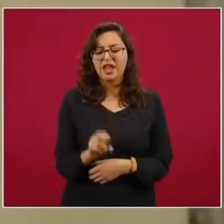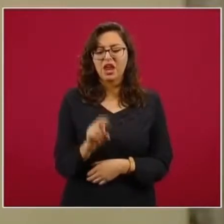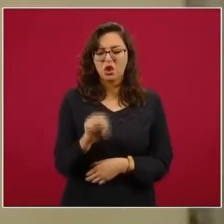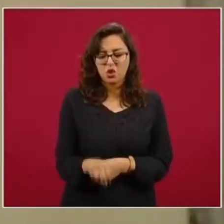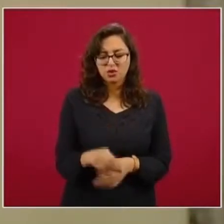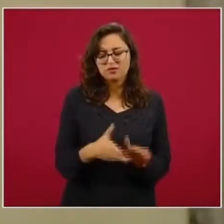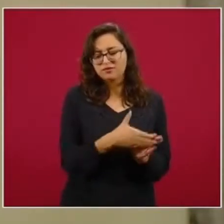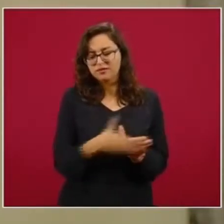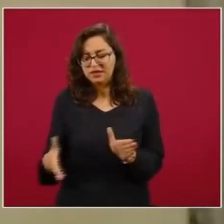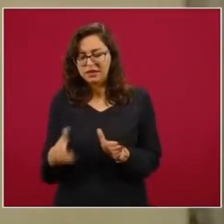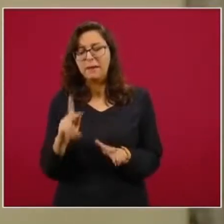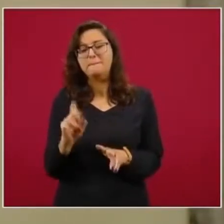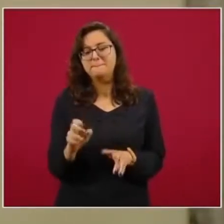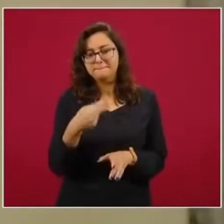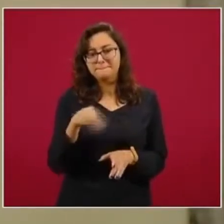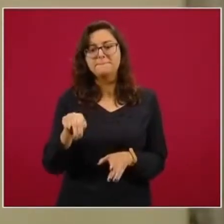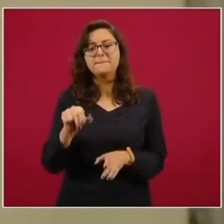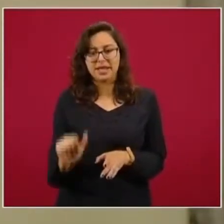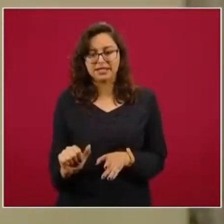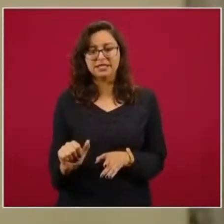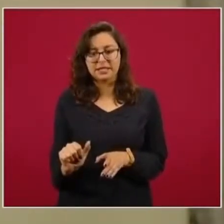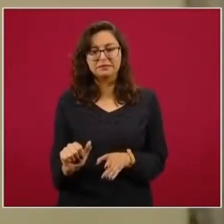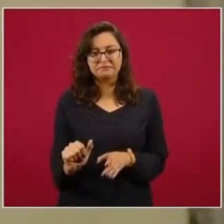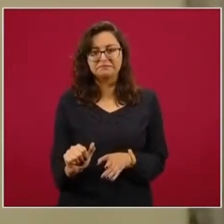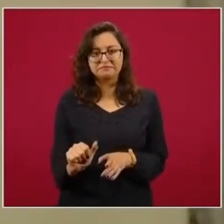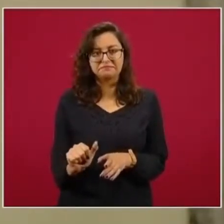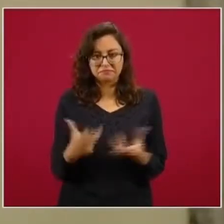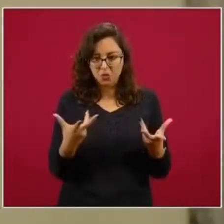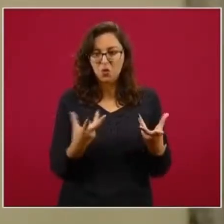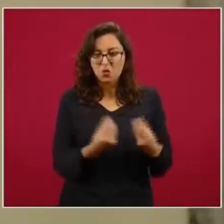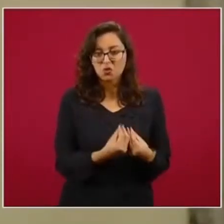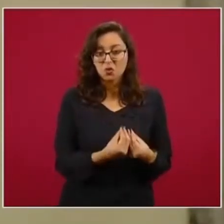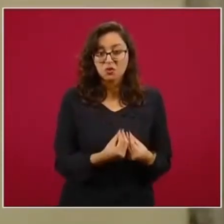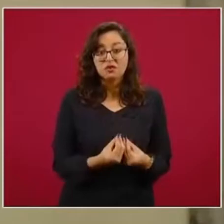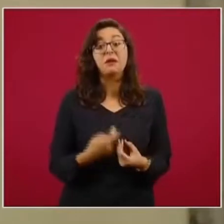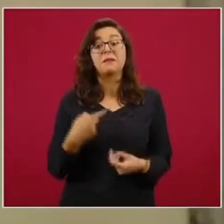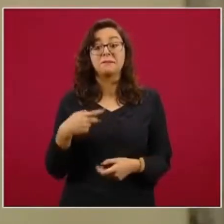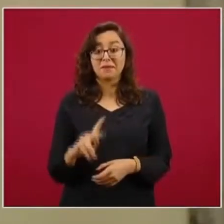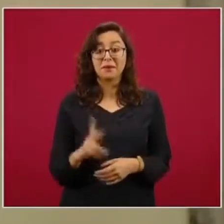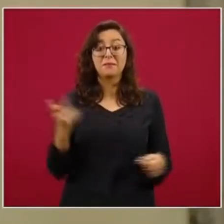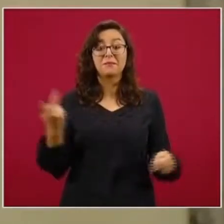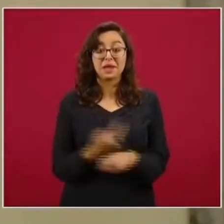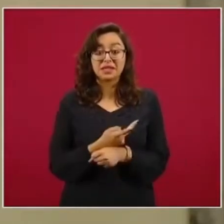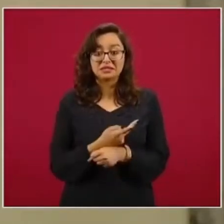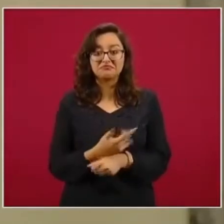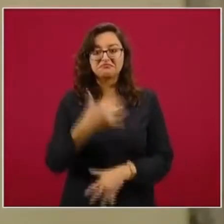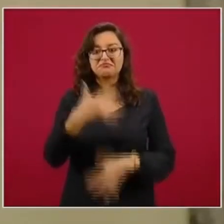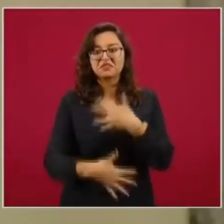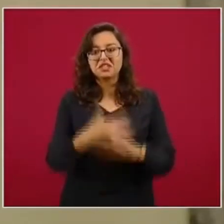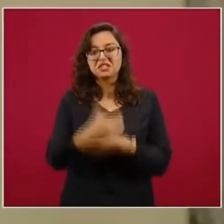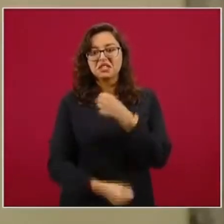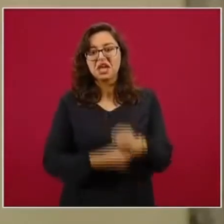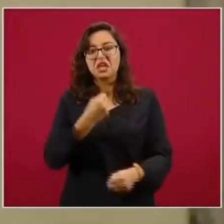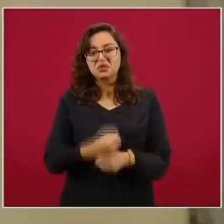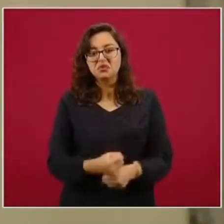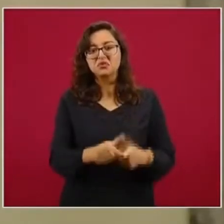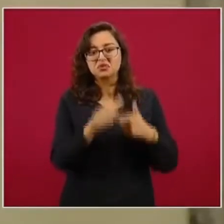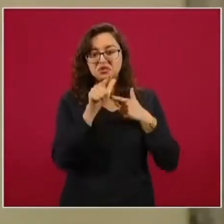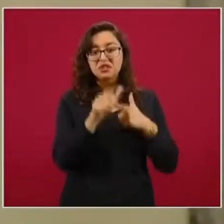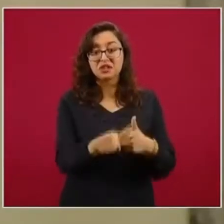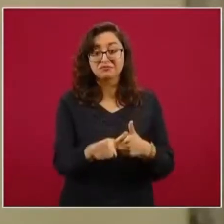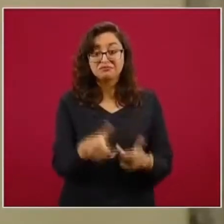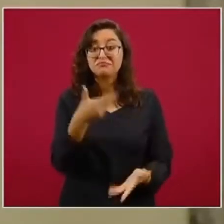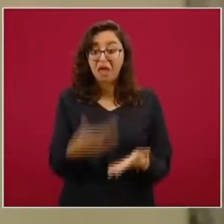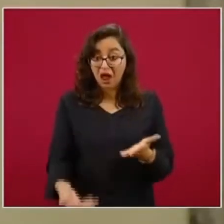sexenio de Peña Nieto. El problema, presidente, es que lleva 15 años en ese puesto, porque también es